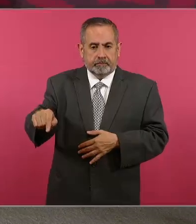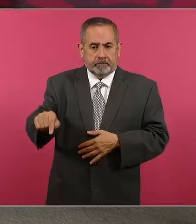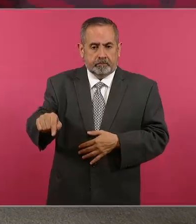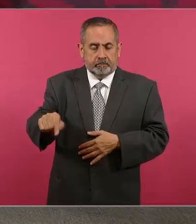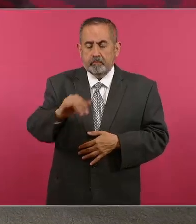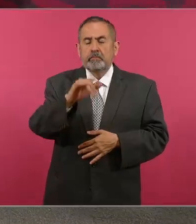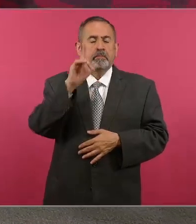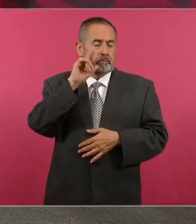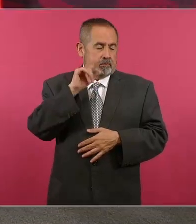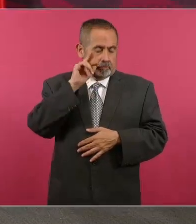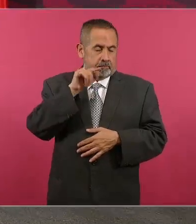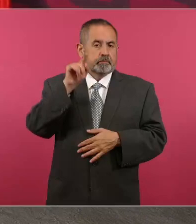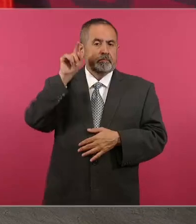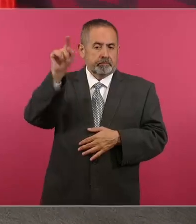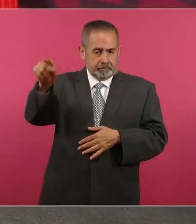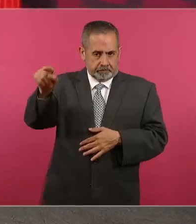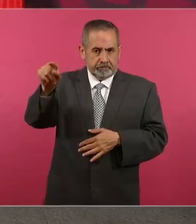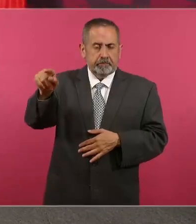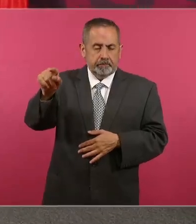Sí, mañana